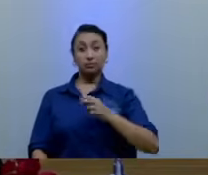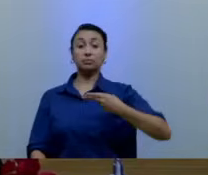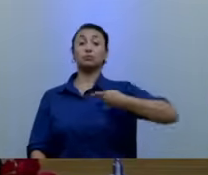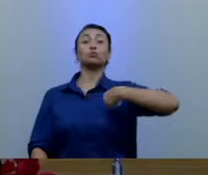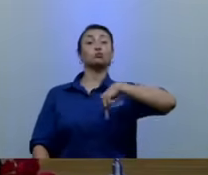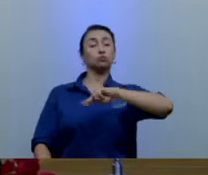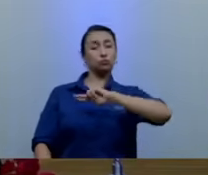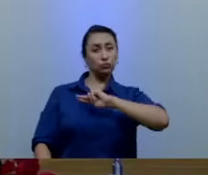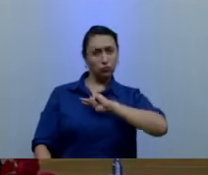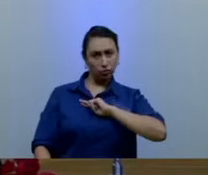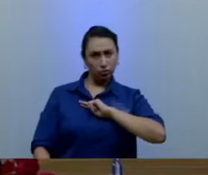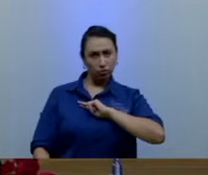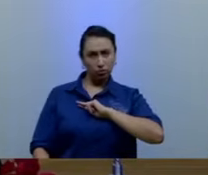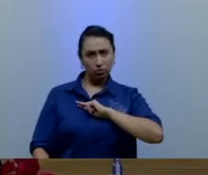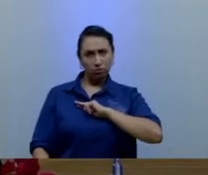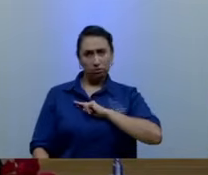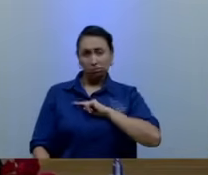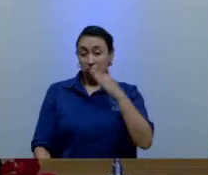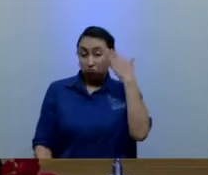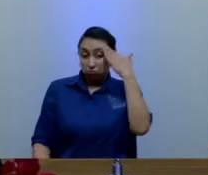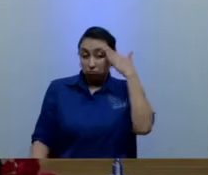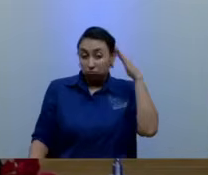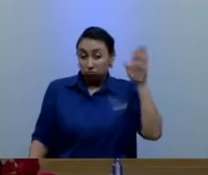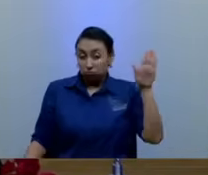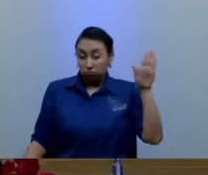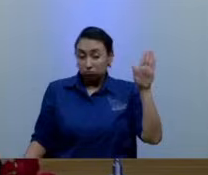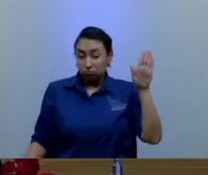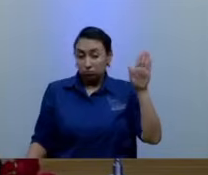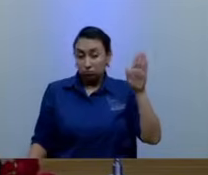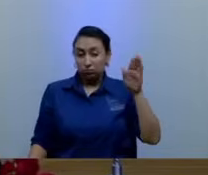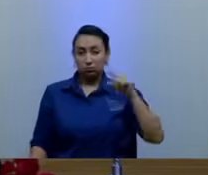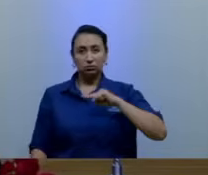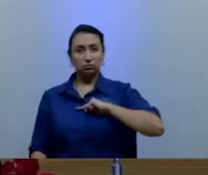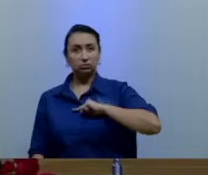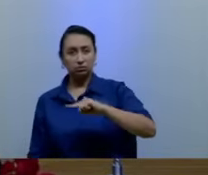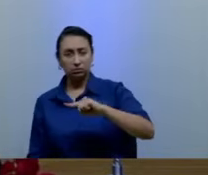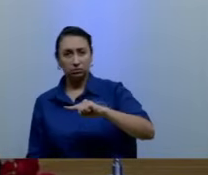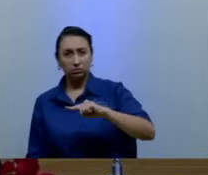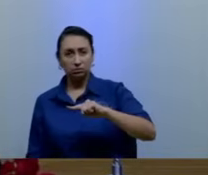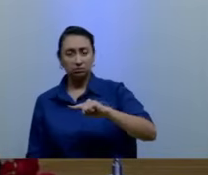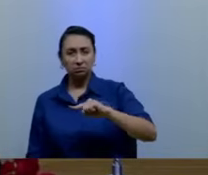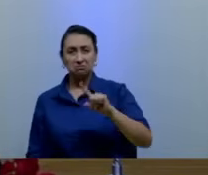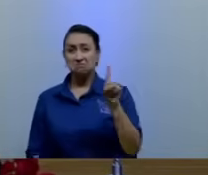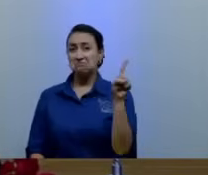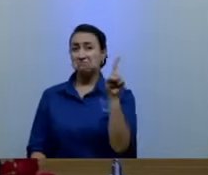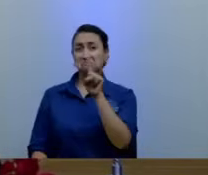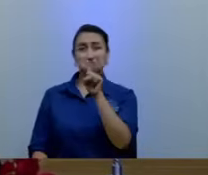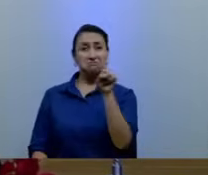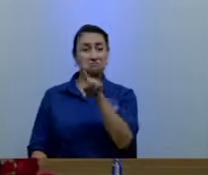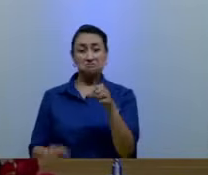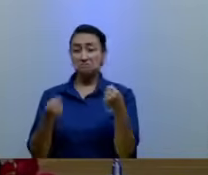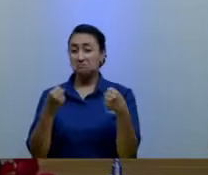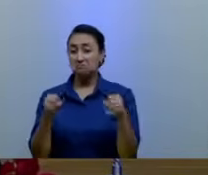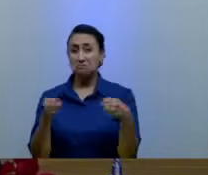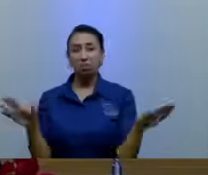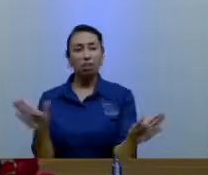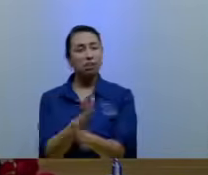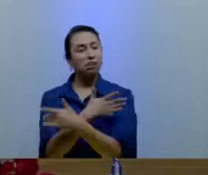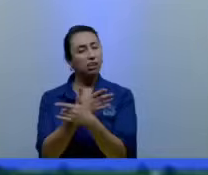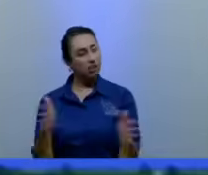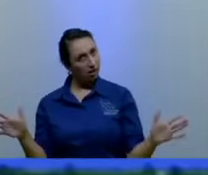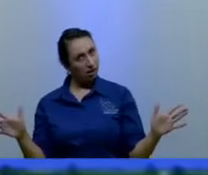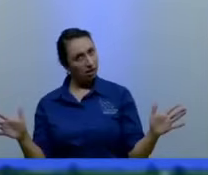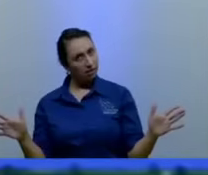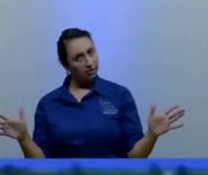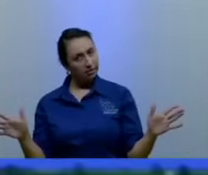nosotros no somos, jamás vamos a lograr hacer algo. Y si hacemos eso que no